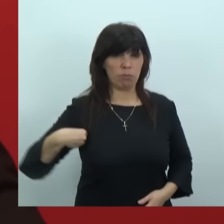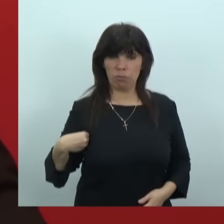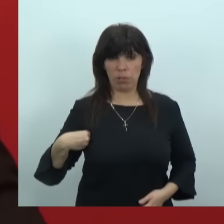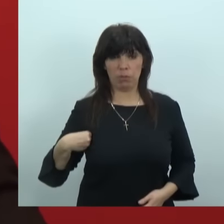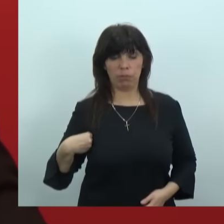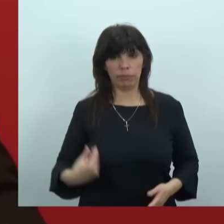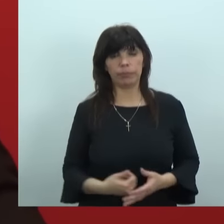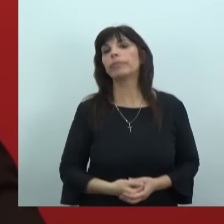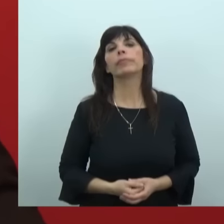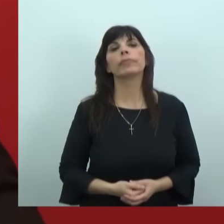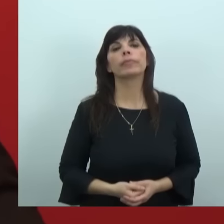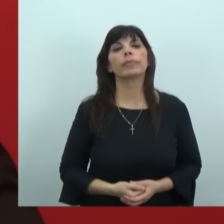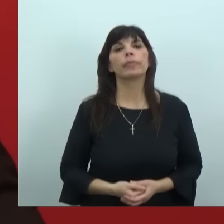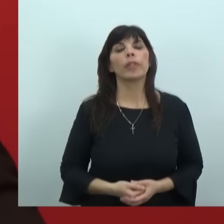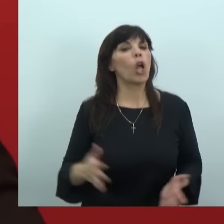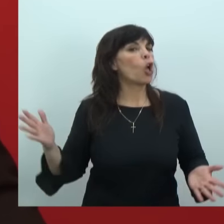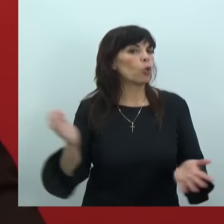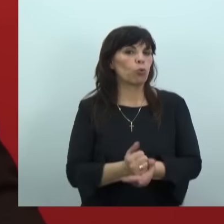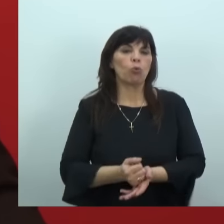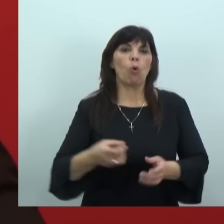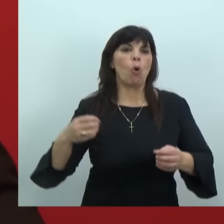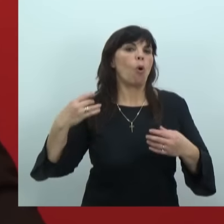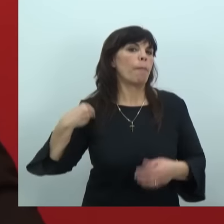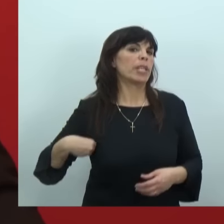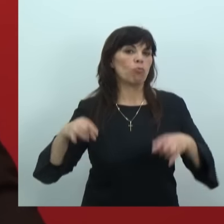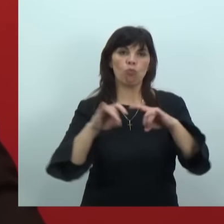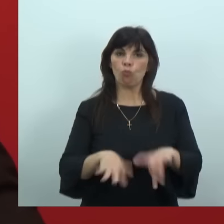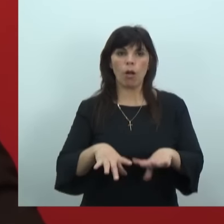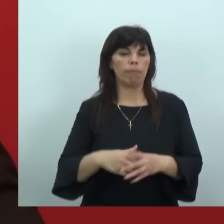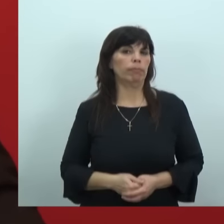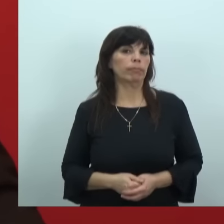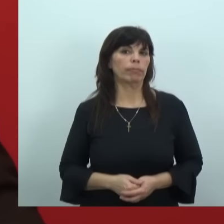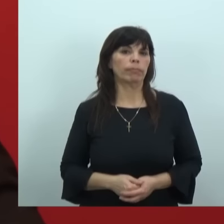mismo, la misma palabra, lo mismo.